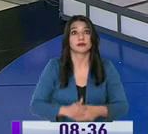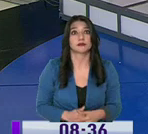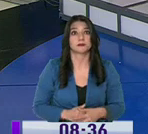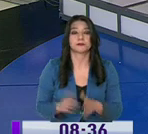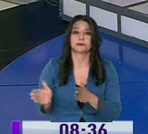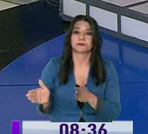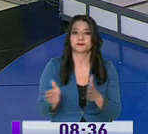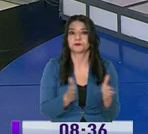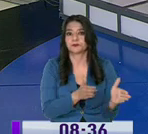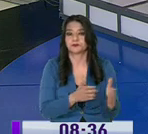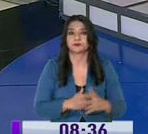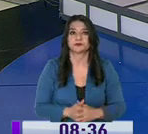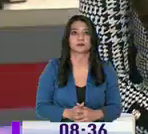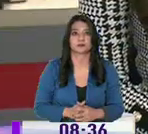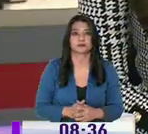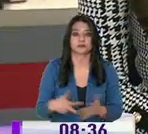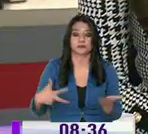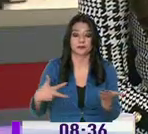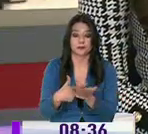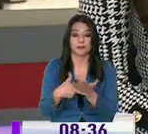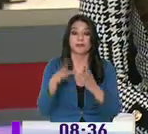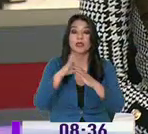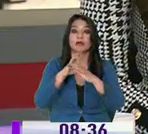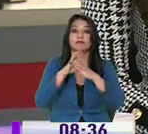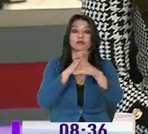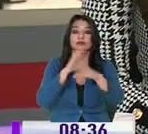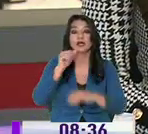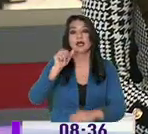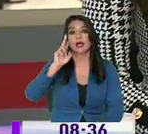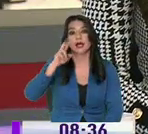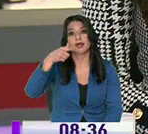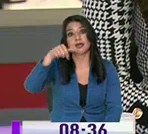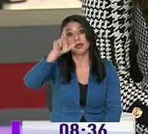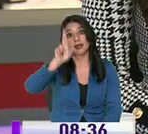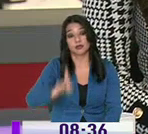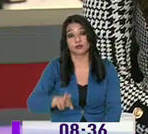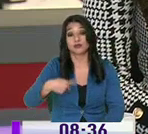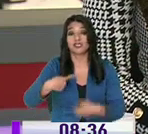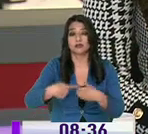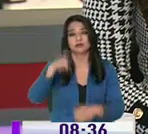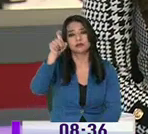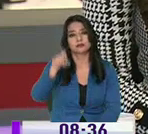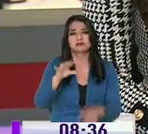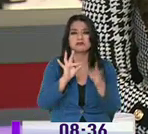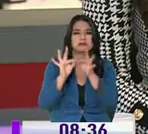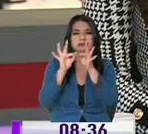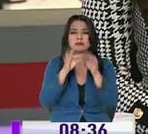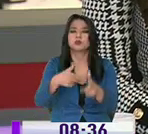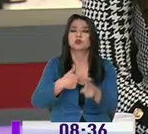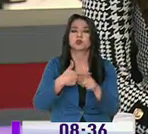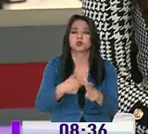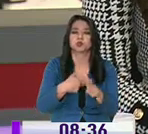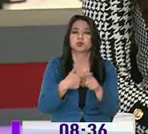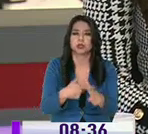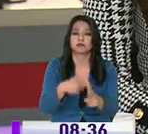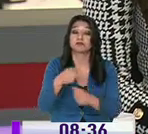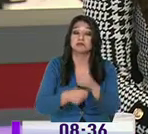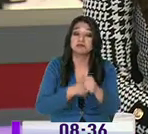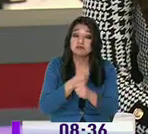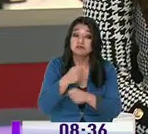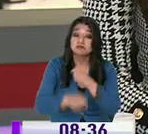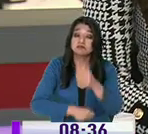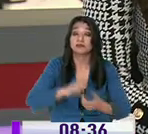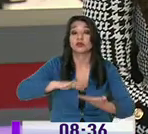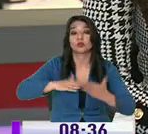Bueno, les vamos a contar que una de las paradas de buses del sector de la Argelia, en el sur de Quito, necesita mantenimiento urgente. Durante años, la comunidad